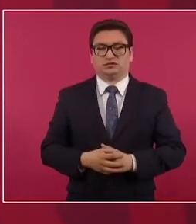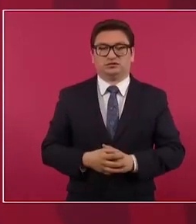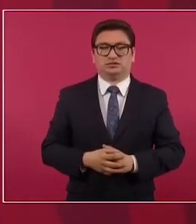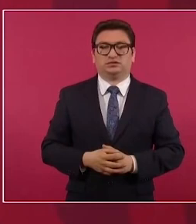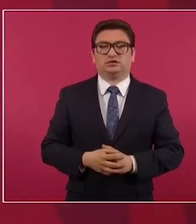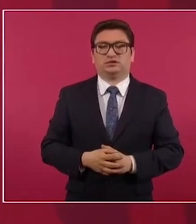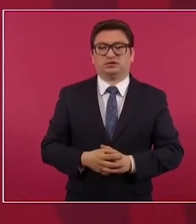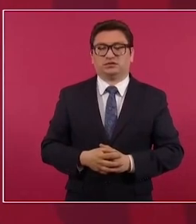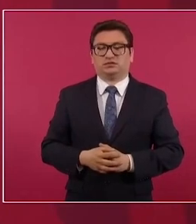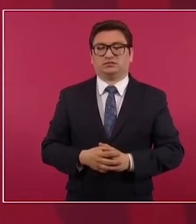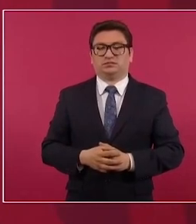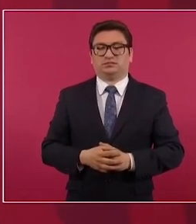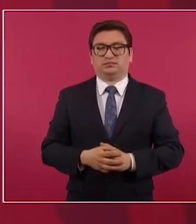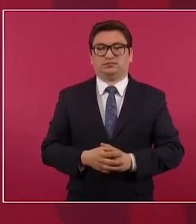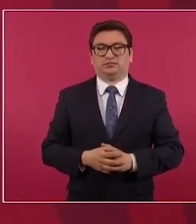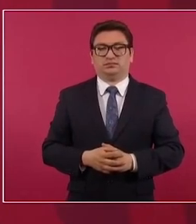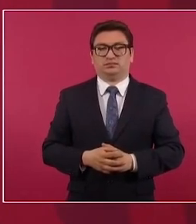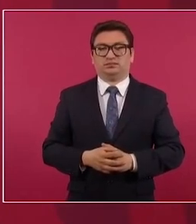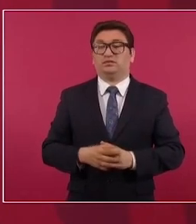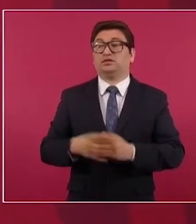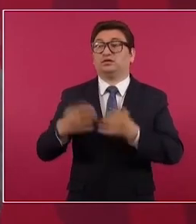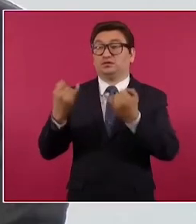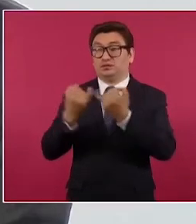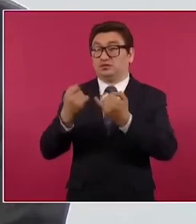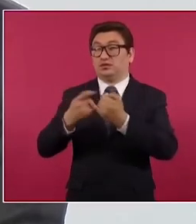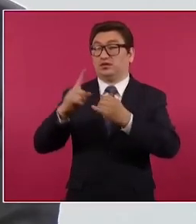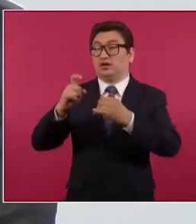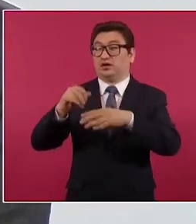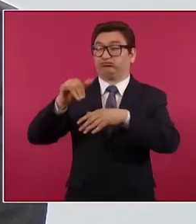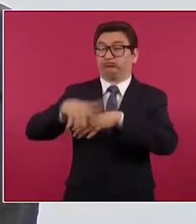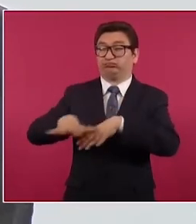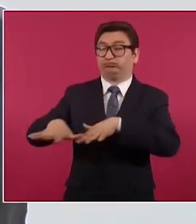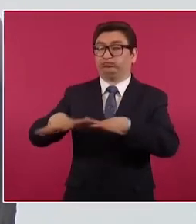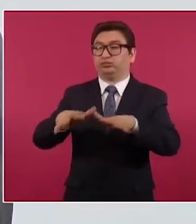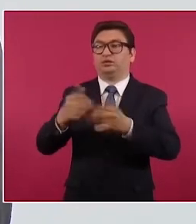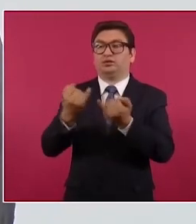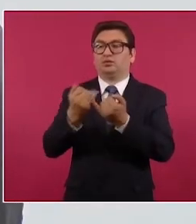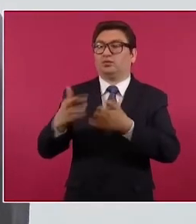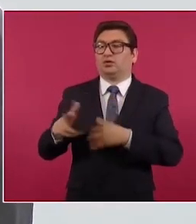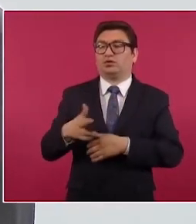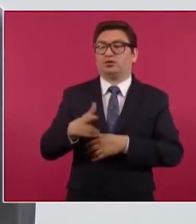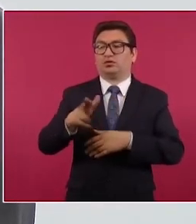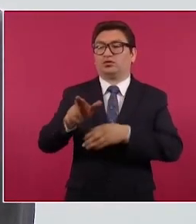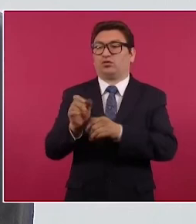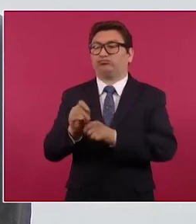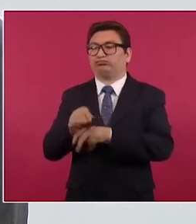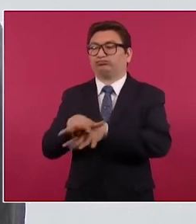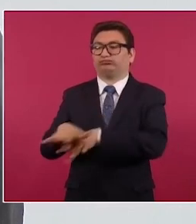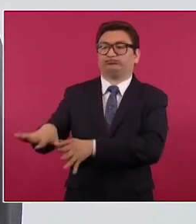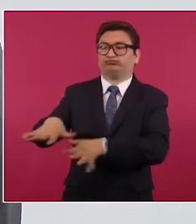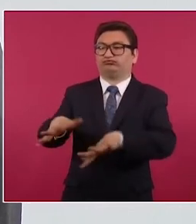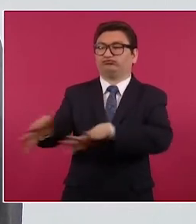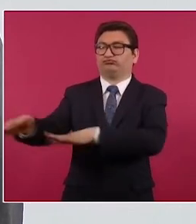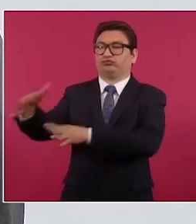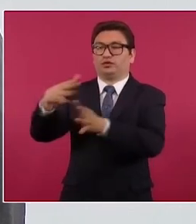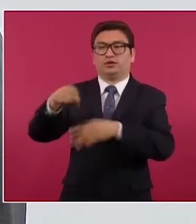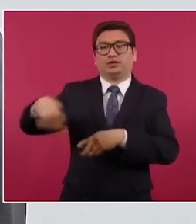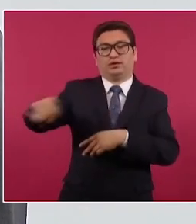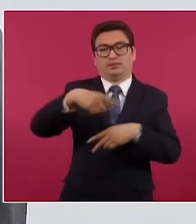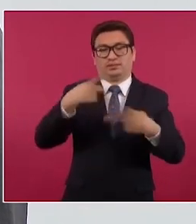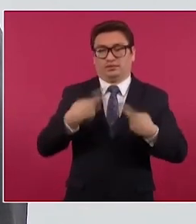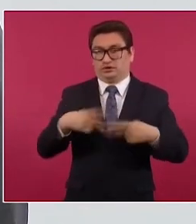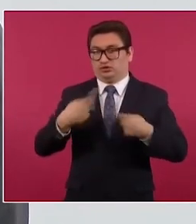Hay incluso desbordamiento de ríos en la región. Se está ayudando a